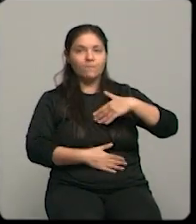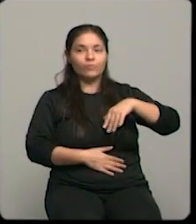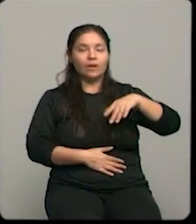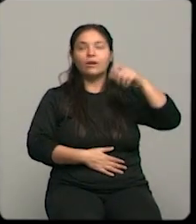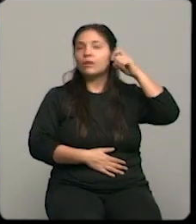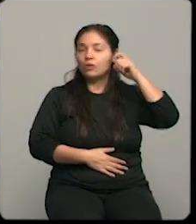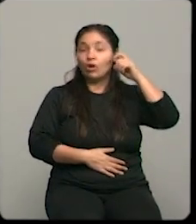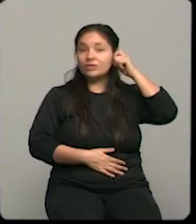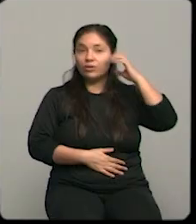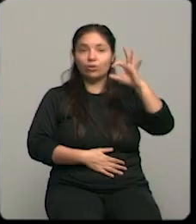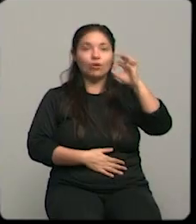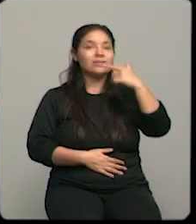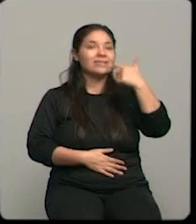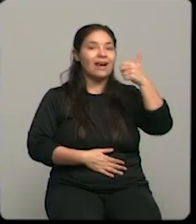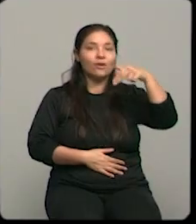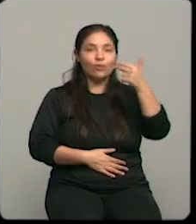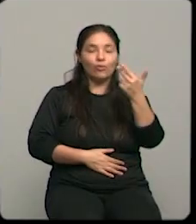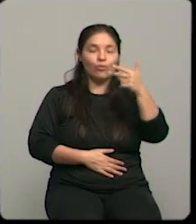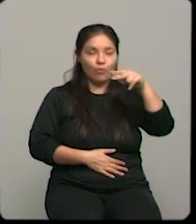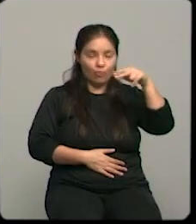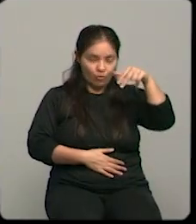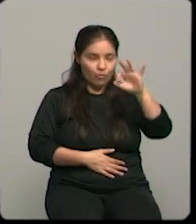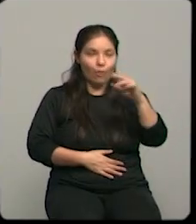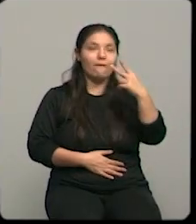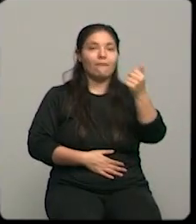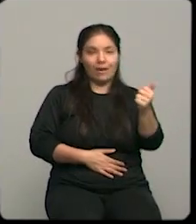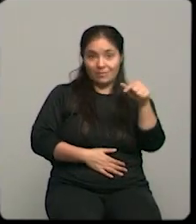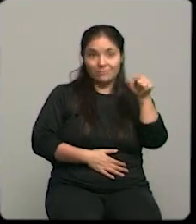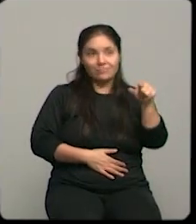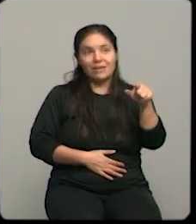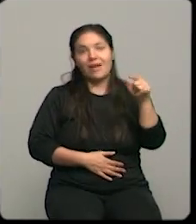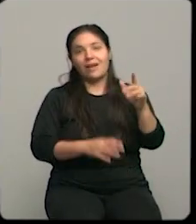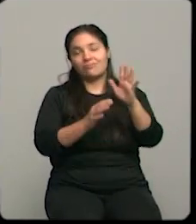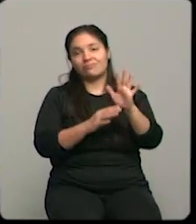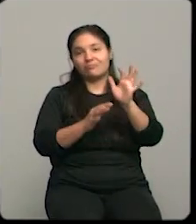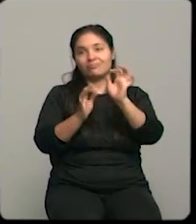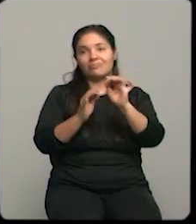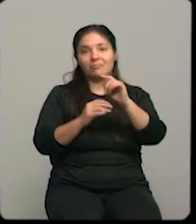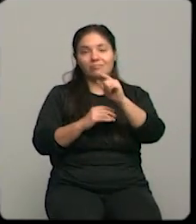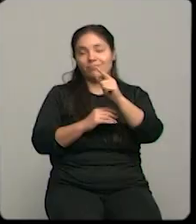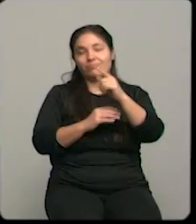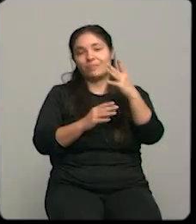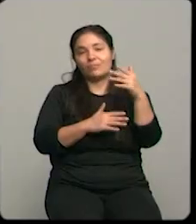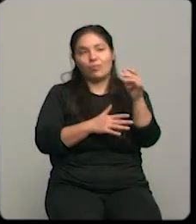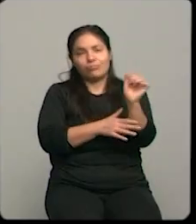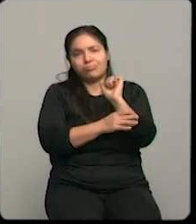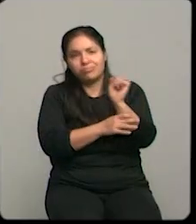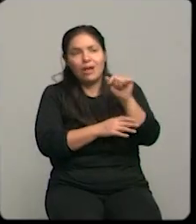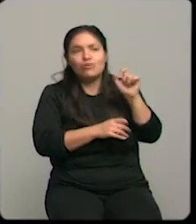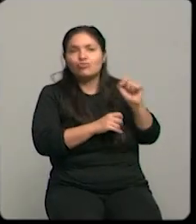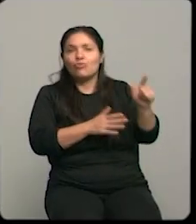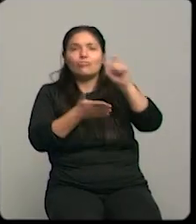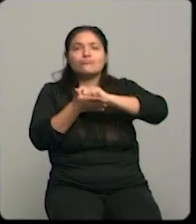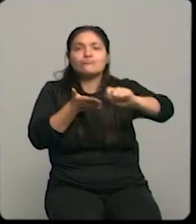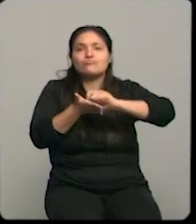Con un joven bandoneonista nuestro que está triunfando en Europa hace ya 2 años, Fabricio Colombo, mitad del programa, sus propios arreglos y demás, un virtuoso.